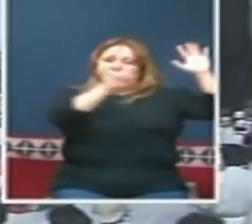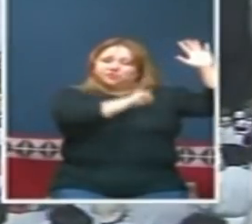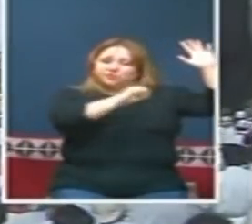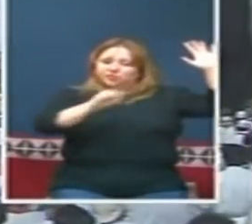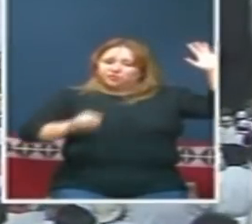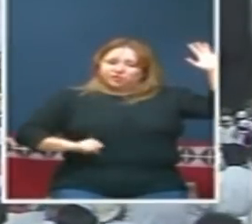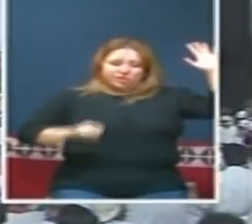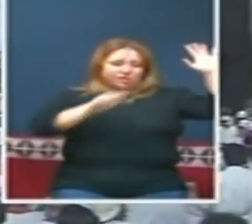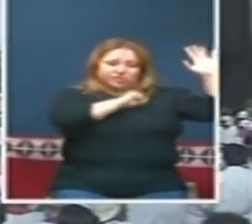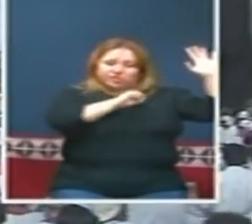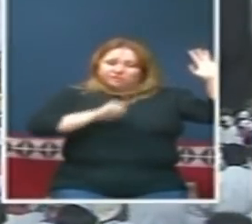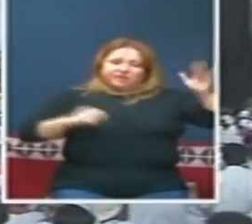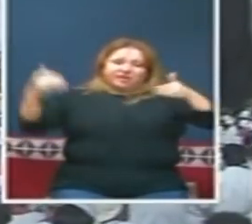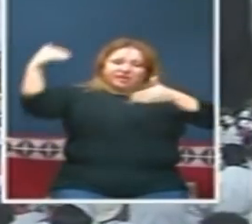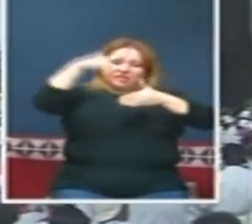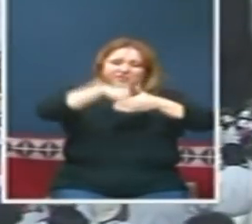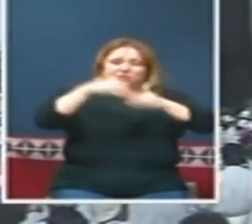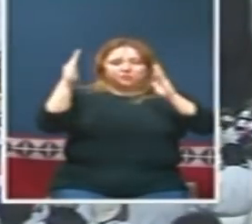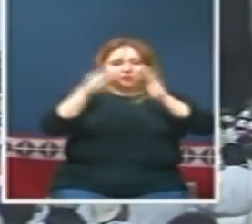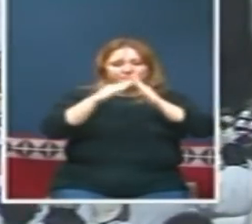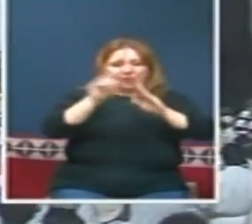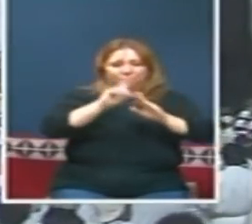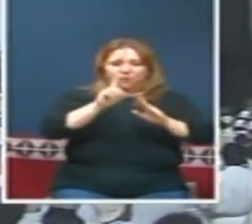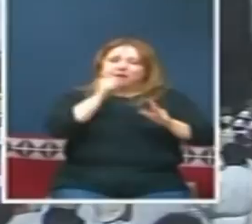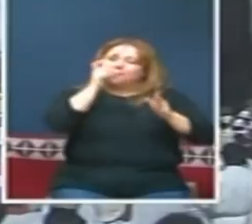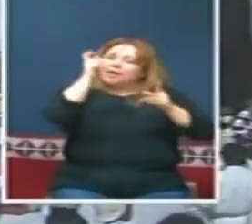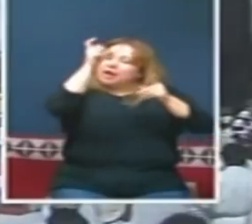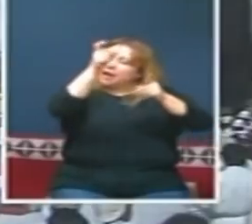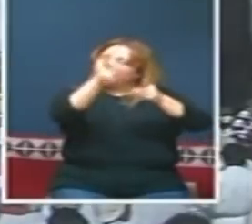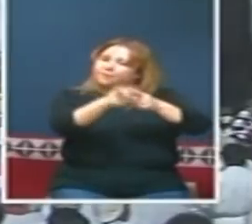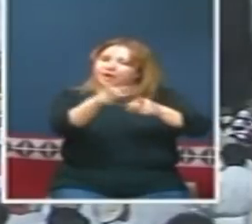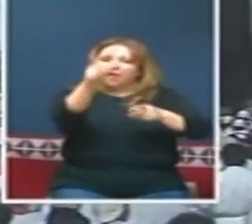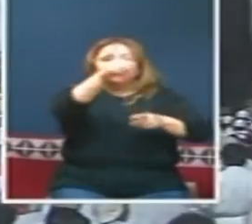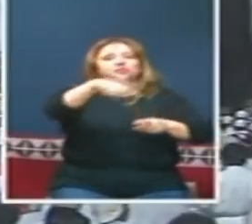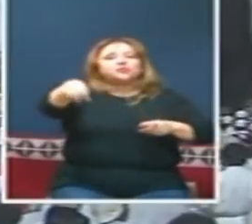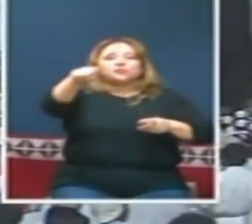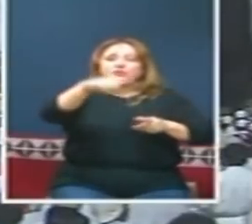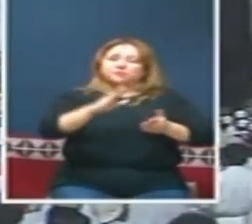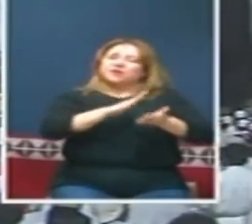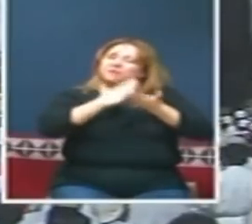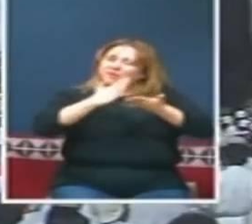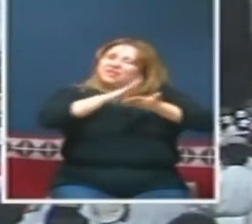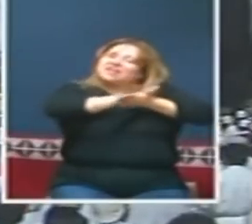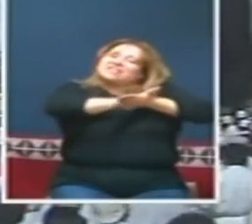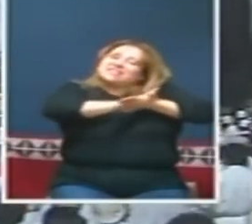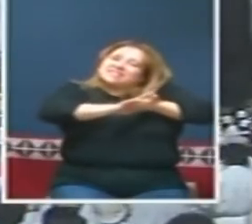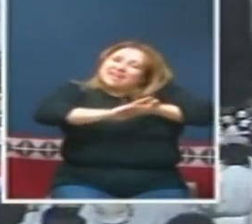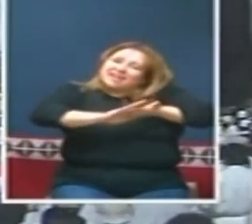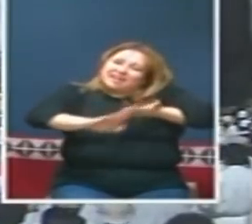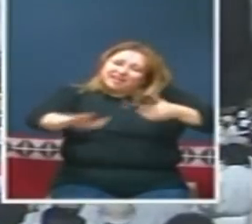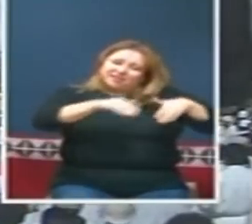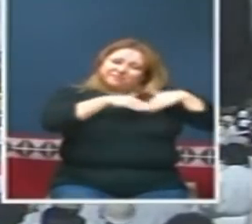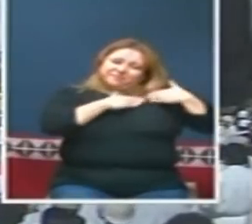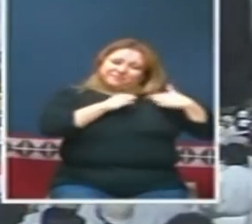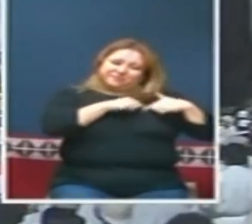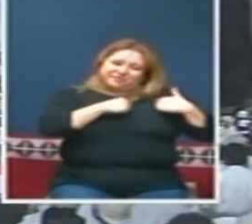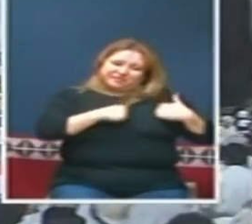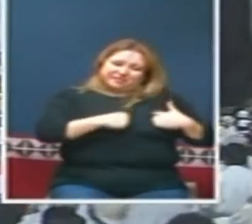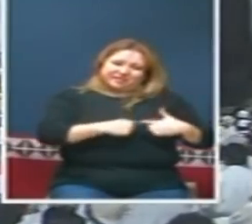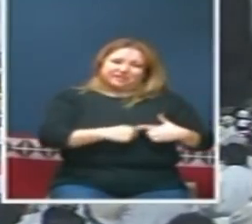soy digno de que entres en mi casa, pero una palabra tuya bastará para sanarme.